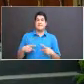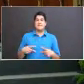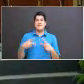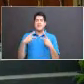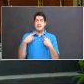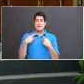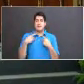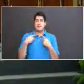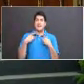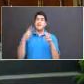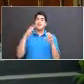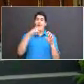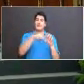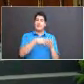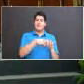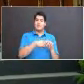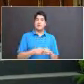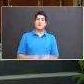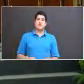y participemos.